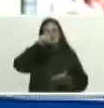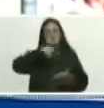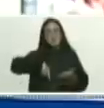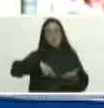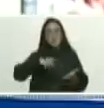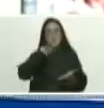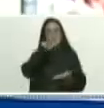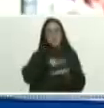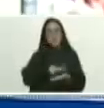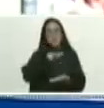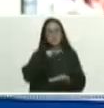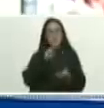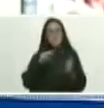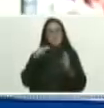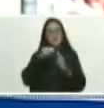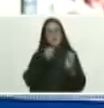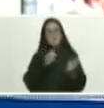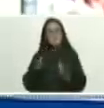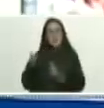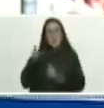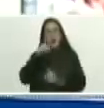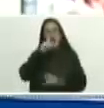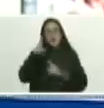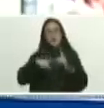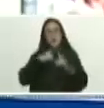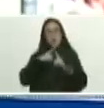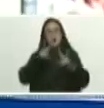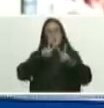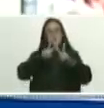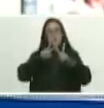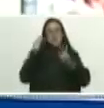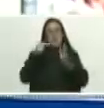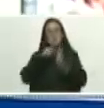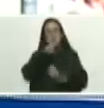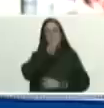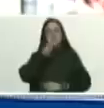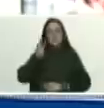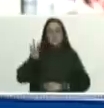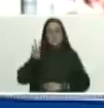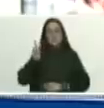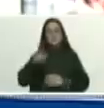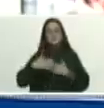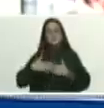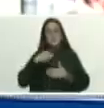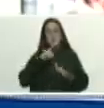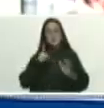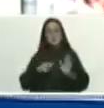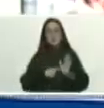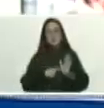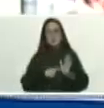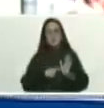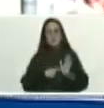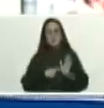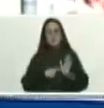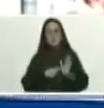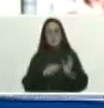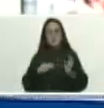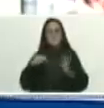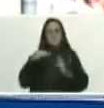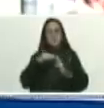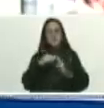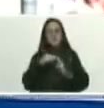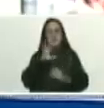la aprobación de meta del Plan Anual para Hábitat y Vivienda 2023, rumbo al cumplimiento de la meta